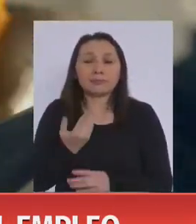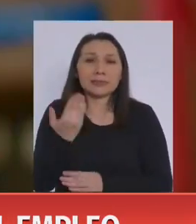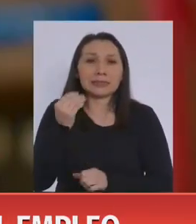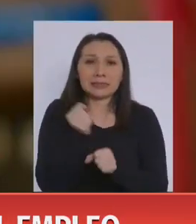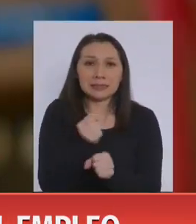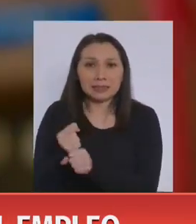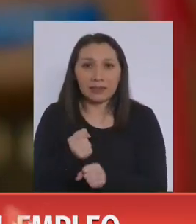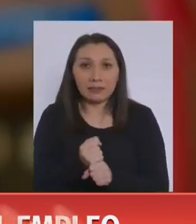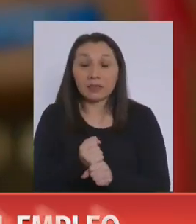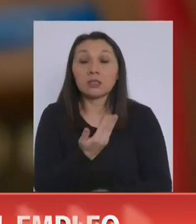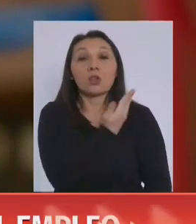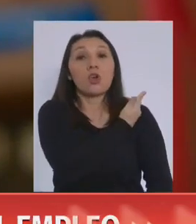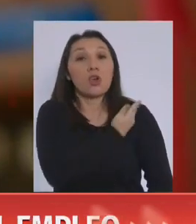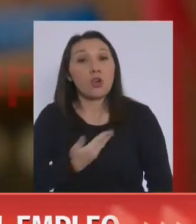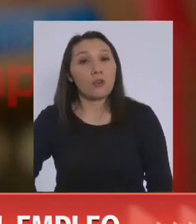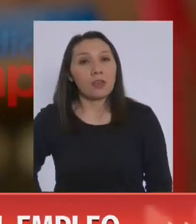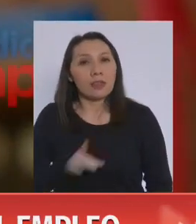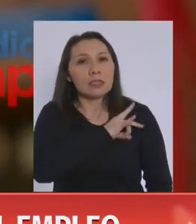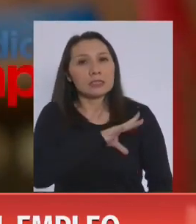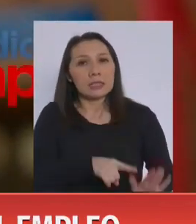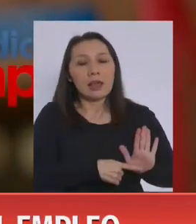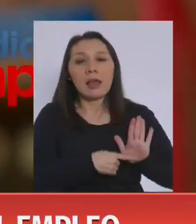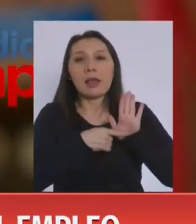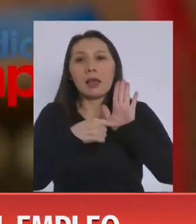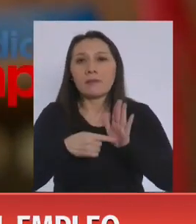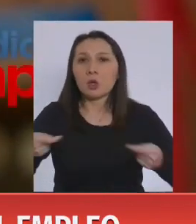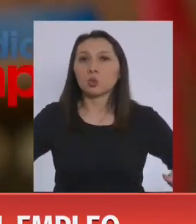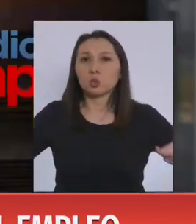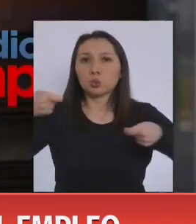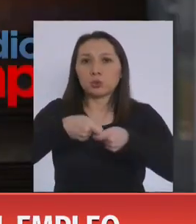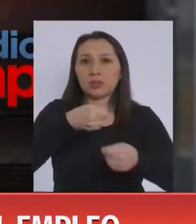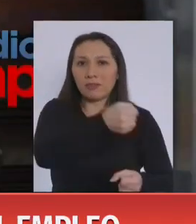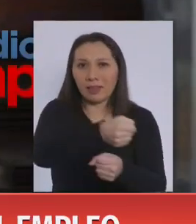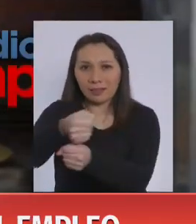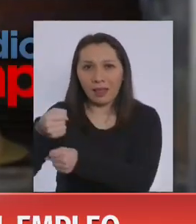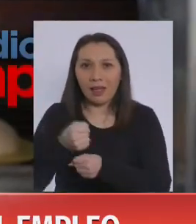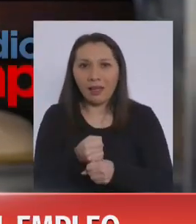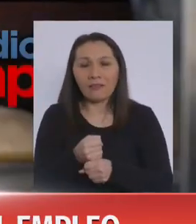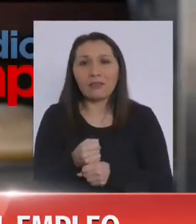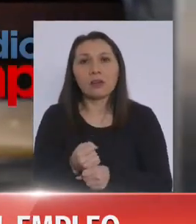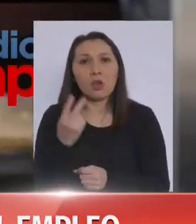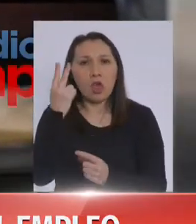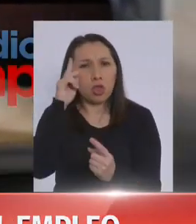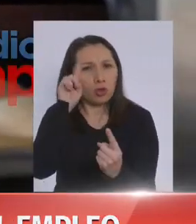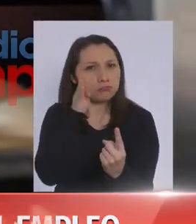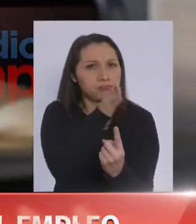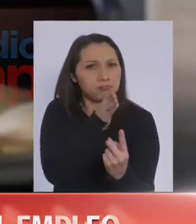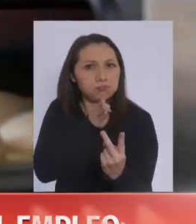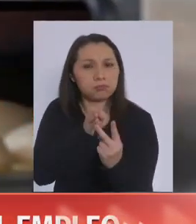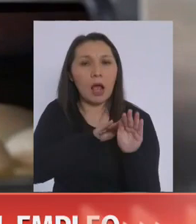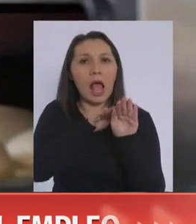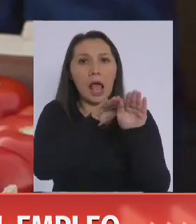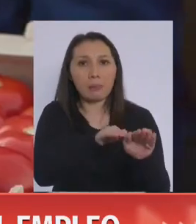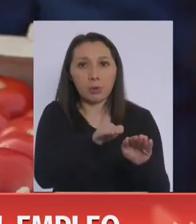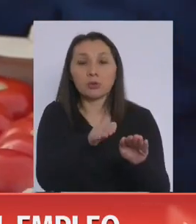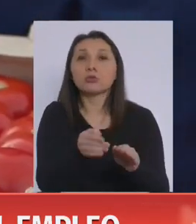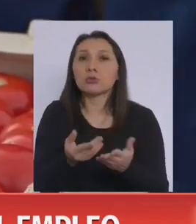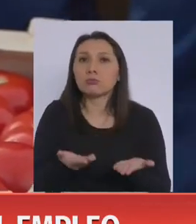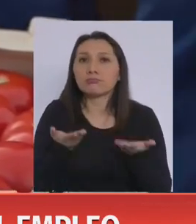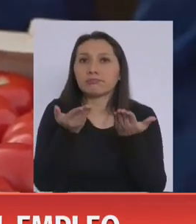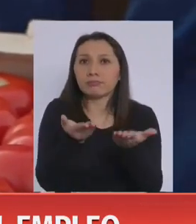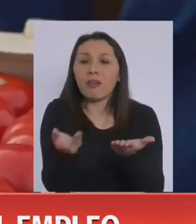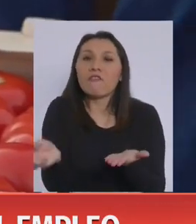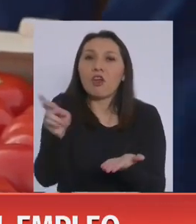el presidente es que va a beneficiar con 160 mil pesos a cada uno de los trabajadores, un subsidio para que los empleadores puedan contratar a